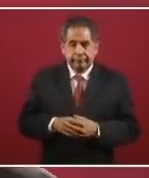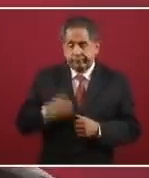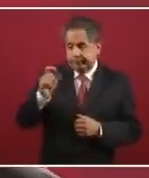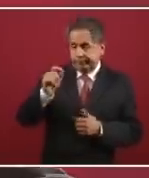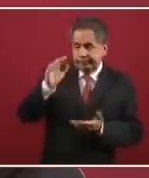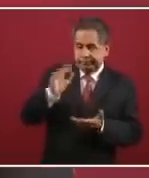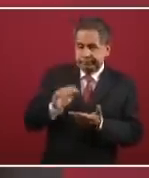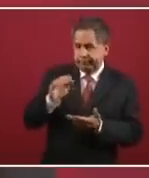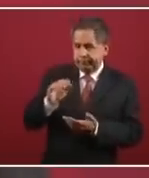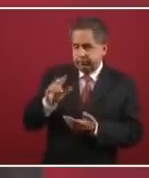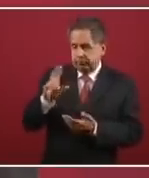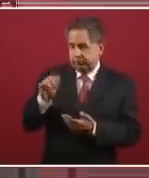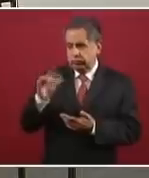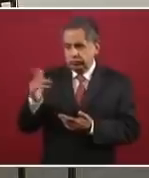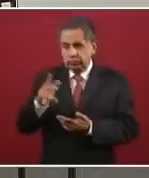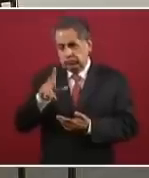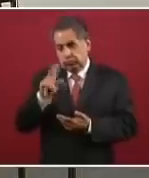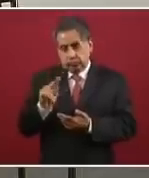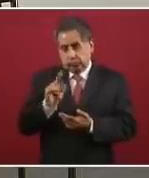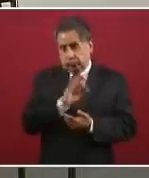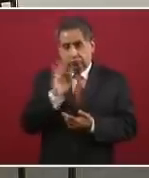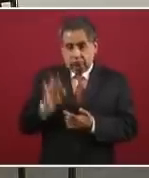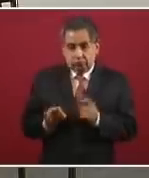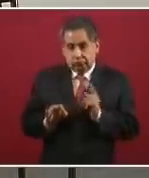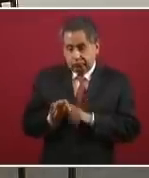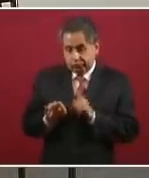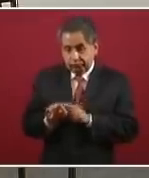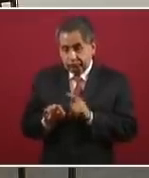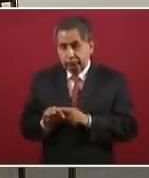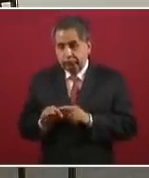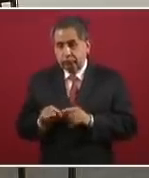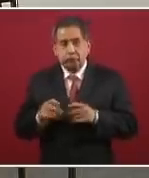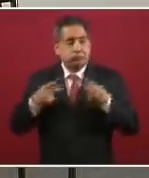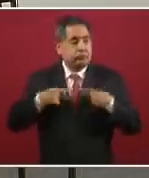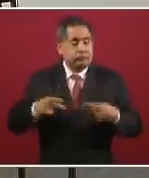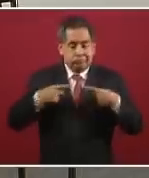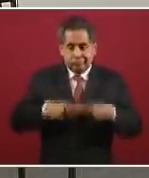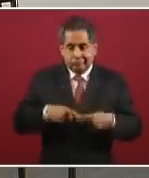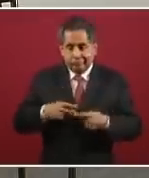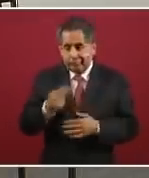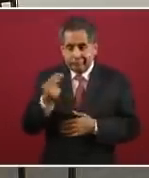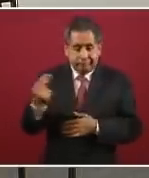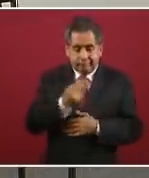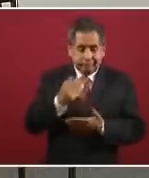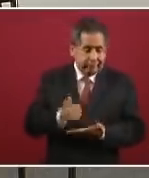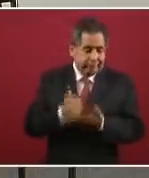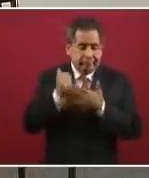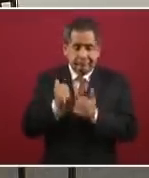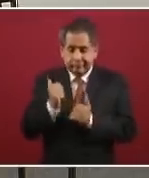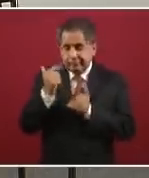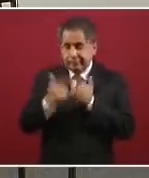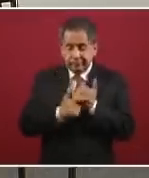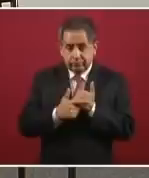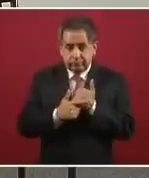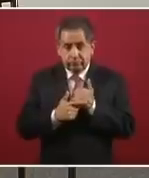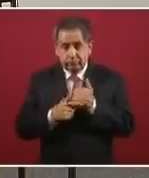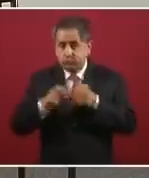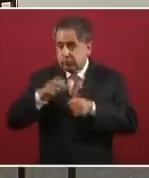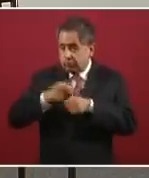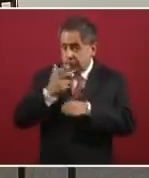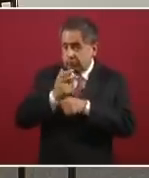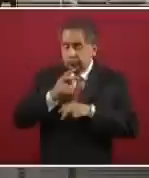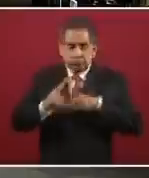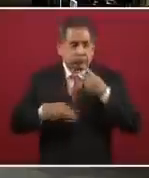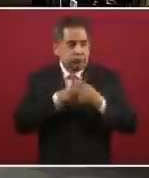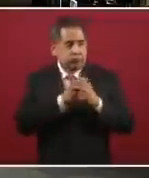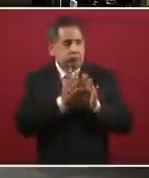que no, gracias, pero un poquito más del 80% de todas las personas que necesitan asistencia en Estados Unidos, que